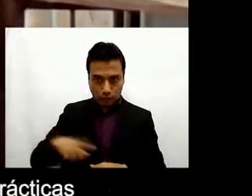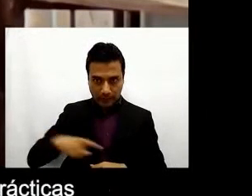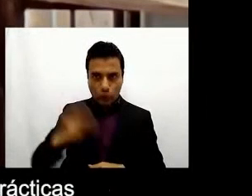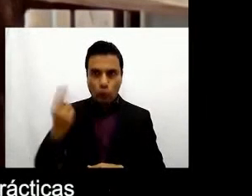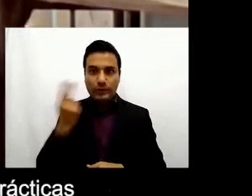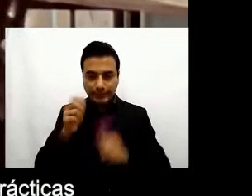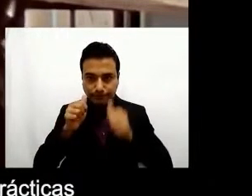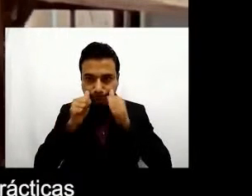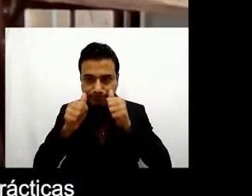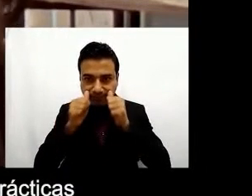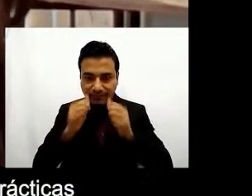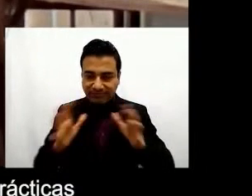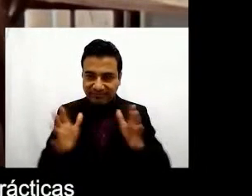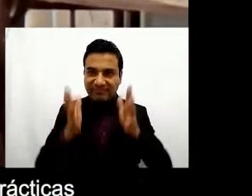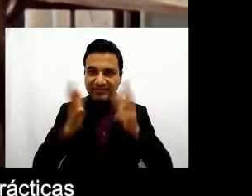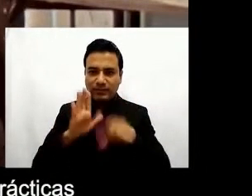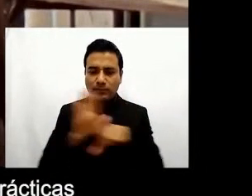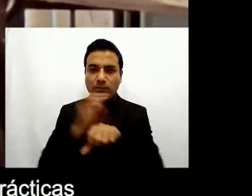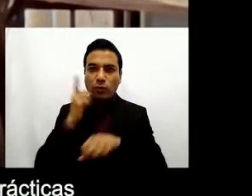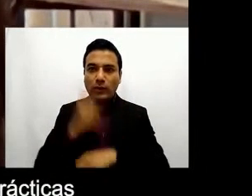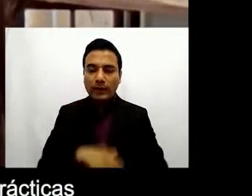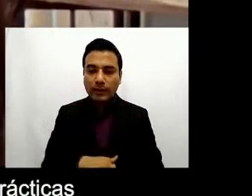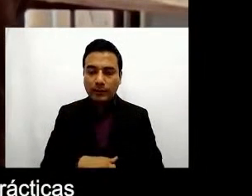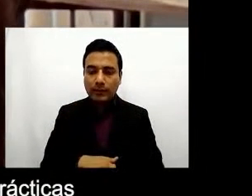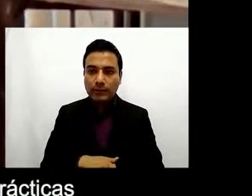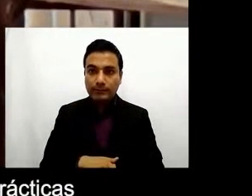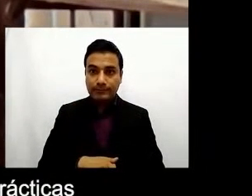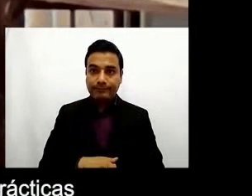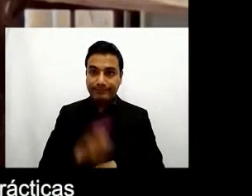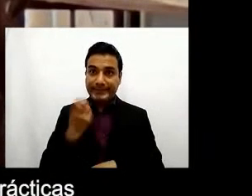pública? O sea, ¿tendría que gestionarse de la misma manera